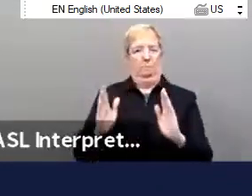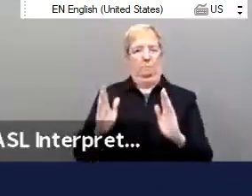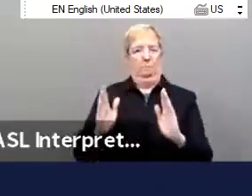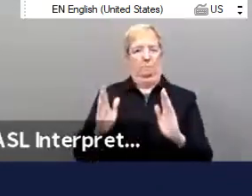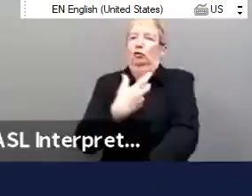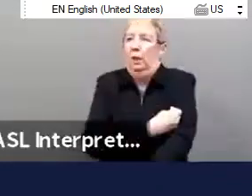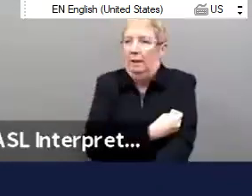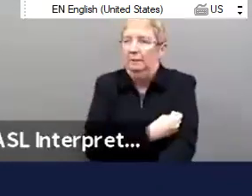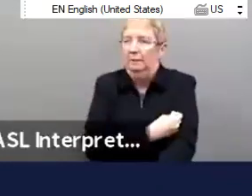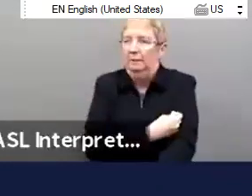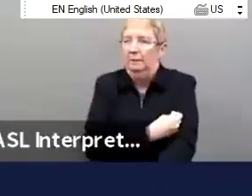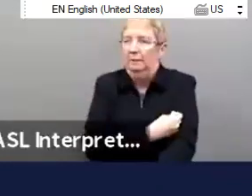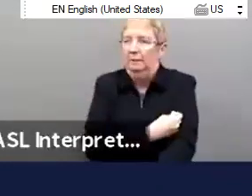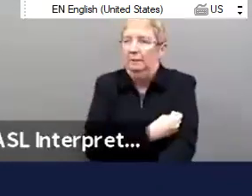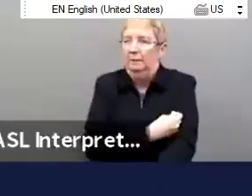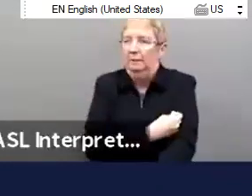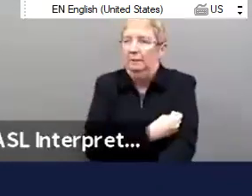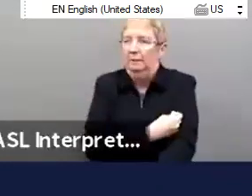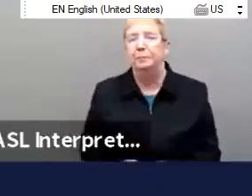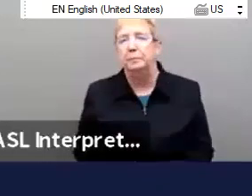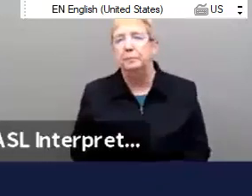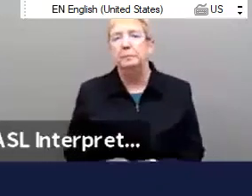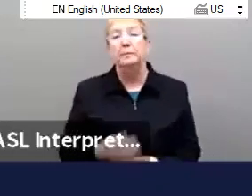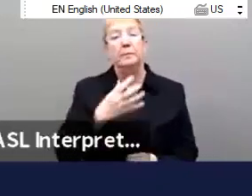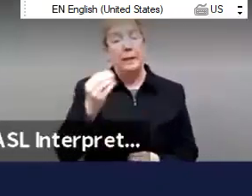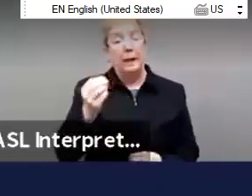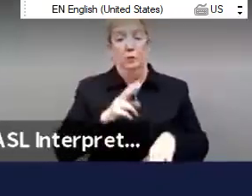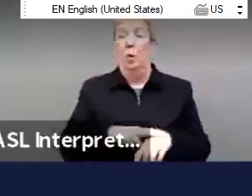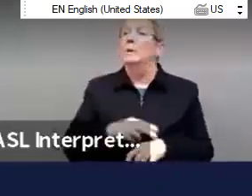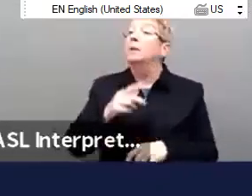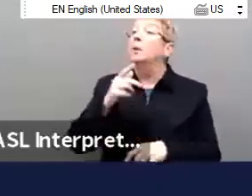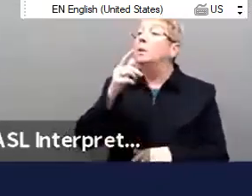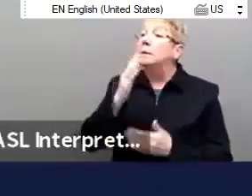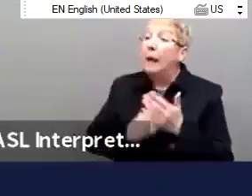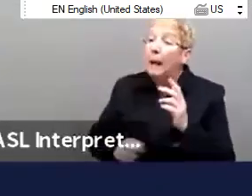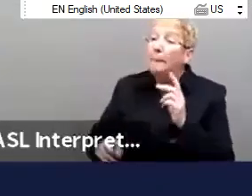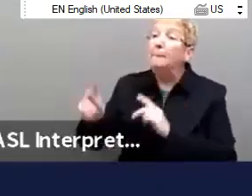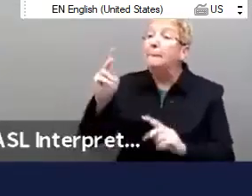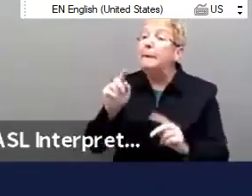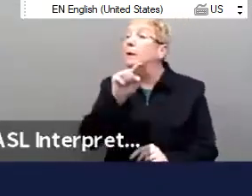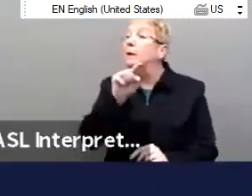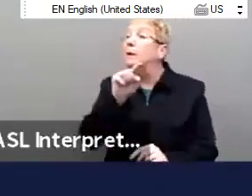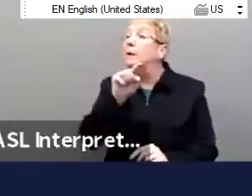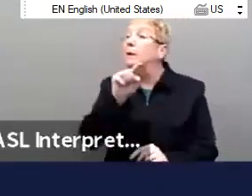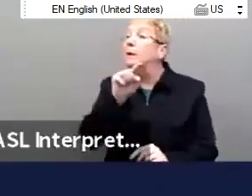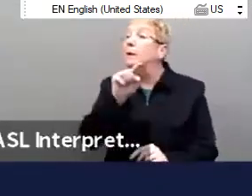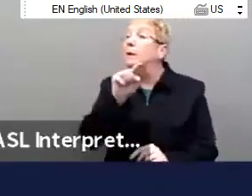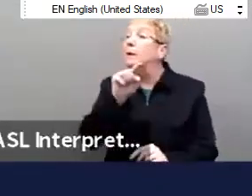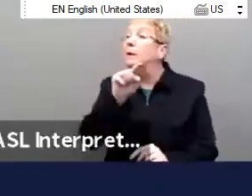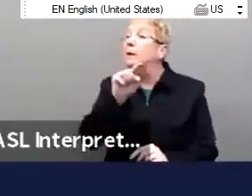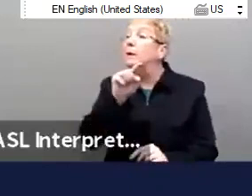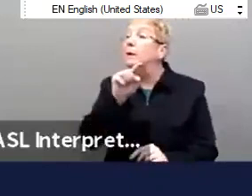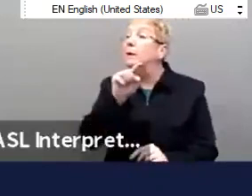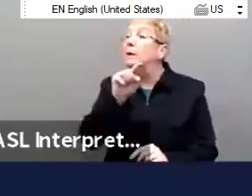dosis y están protegidos en su lugar de empleo hasta ser completamente vacunados una vez que